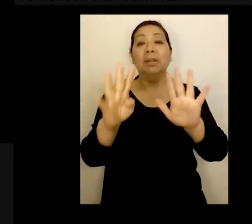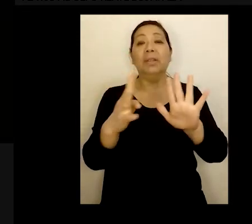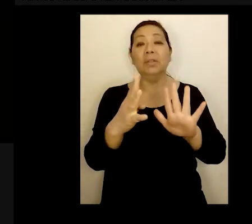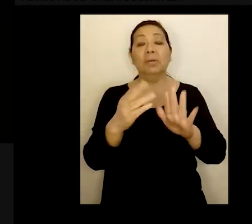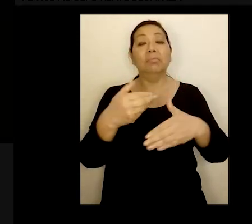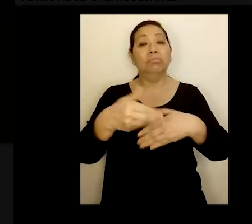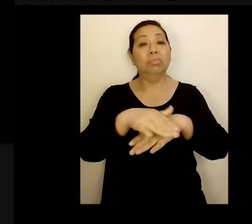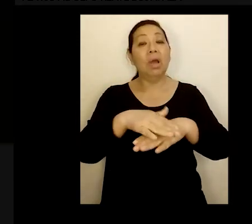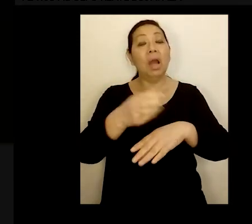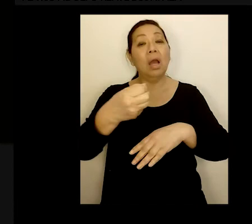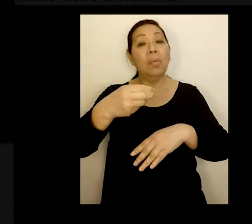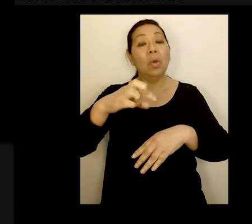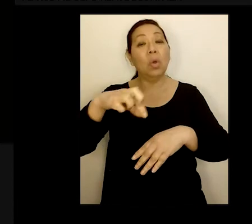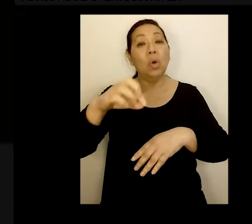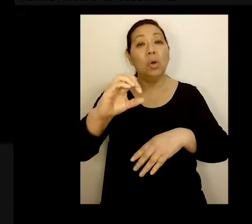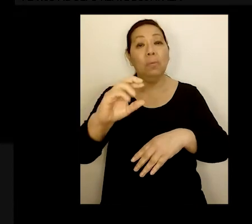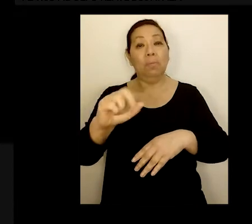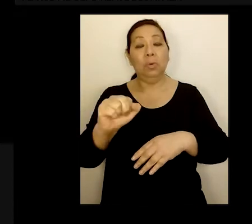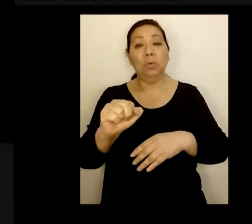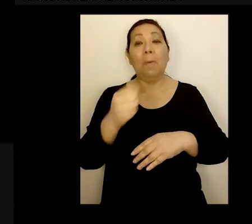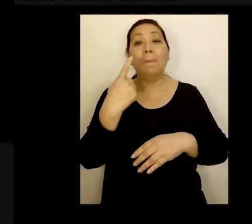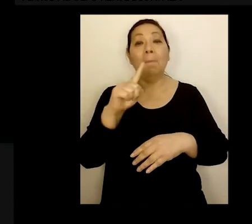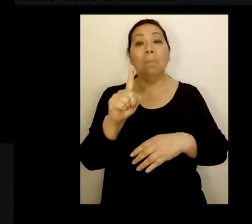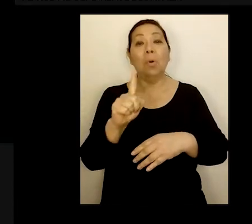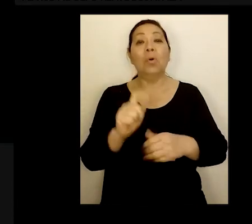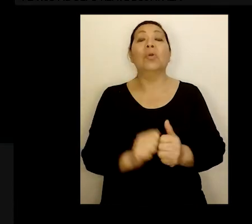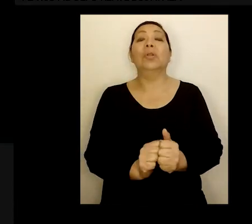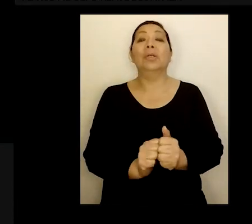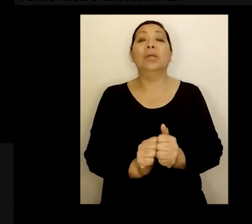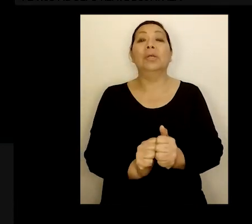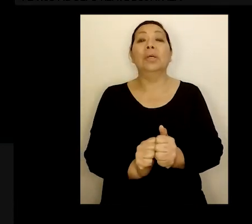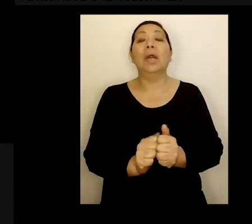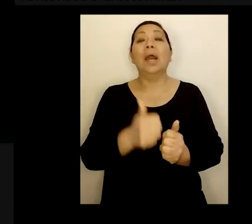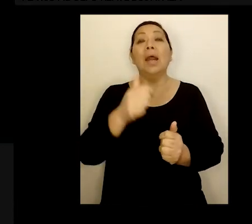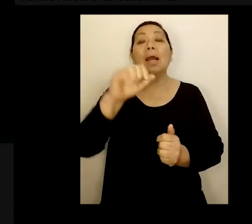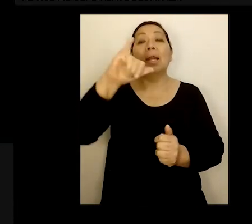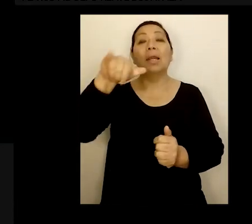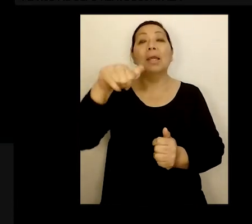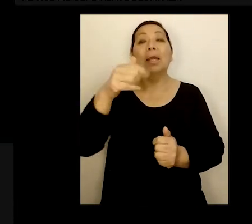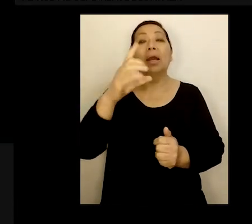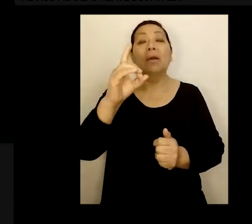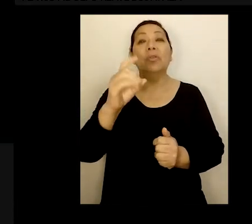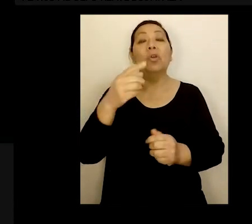4444-2019, proceso de habeas corpus, interpuesto bajo orden de don Alejandro